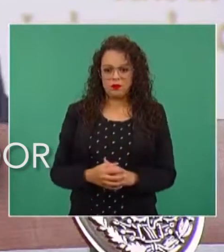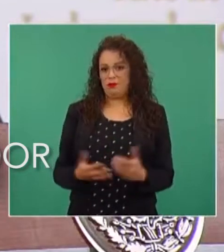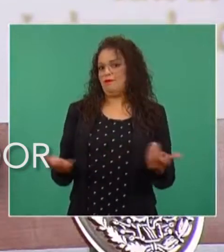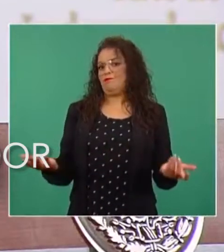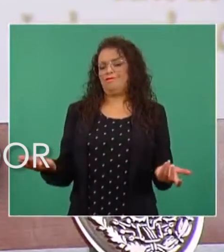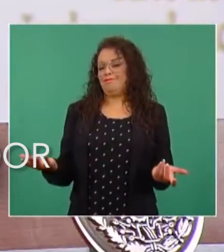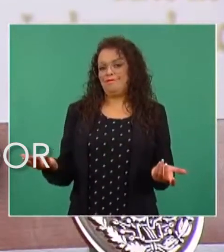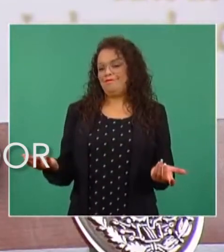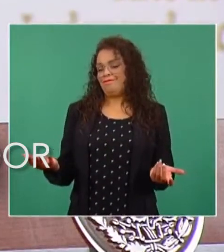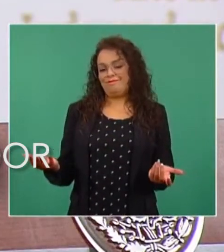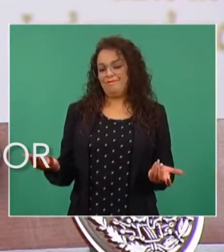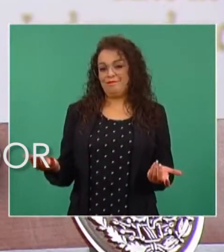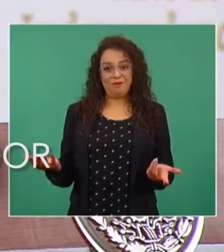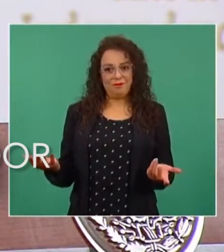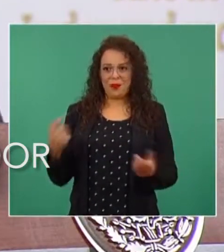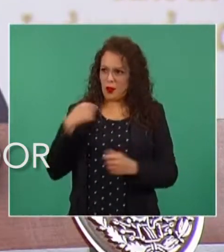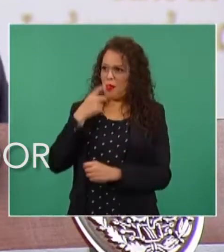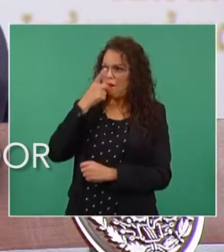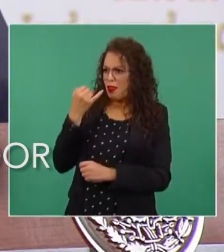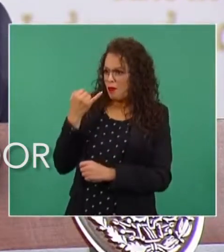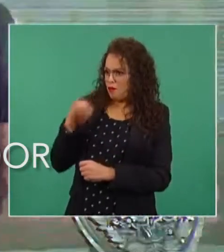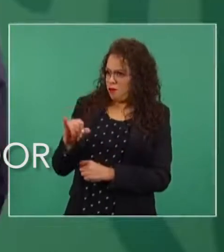decir: ¿y de qué quieres tu nieve?